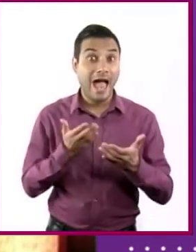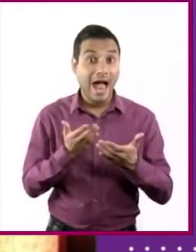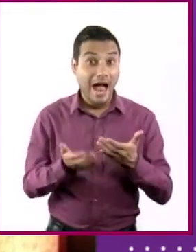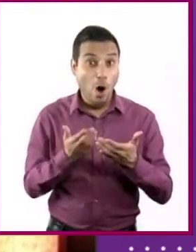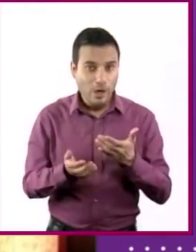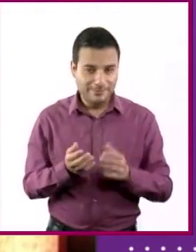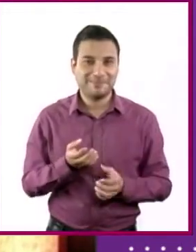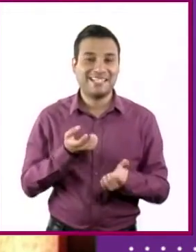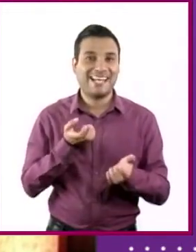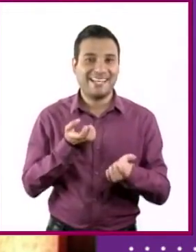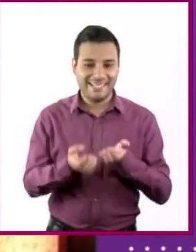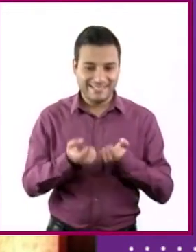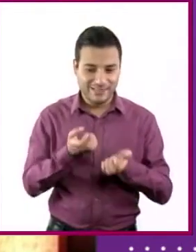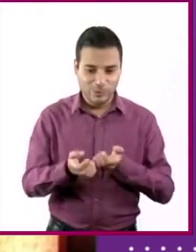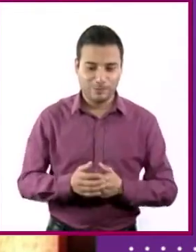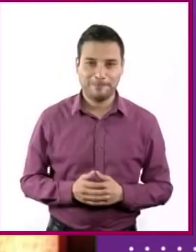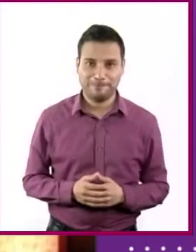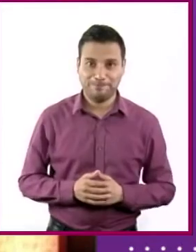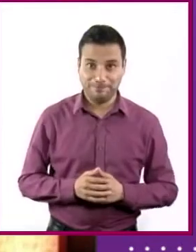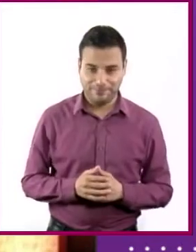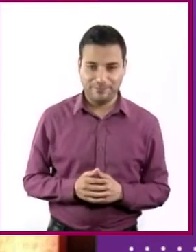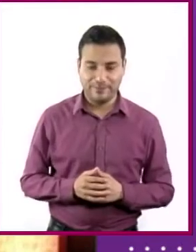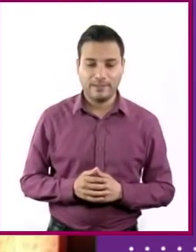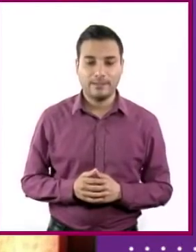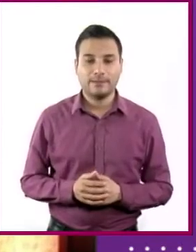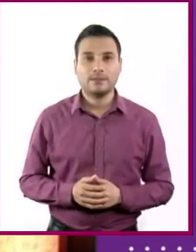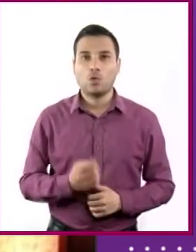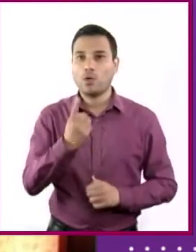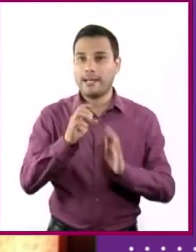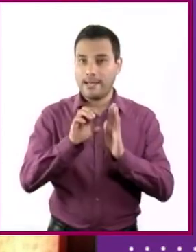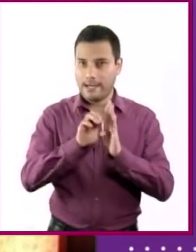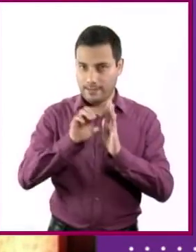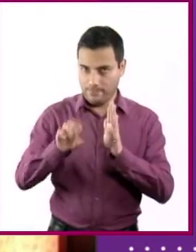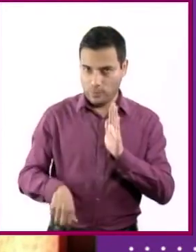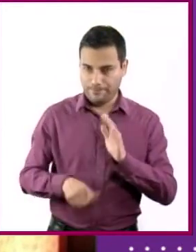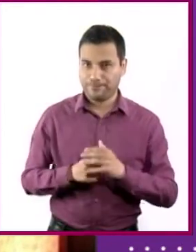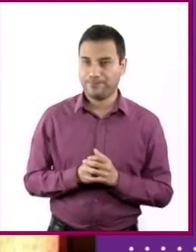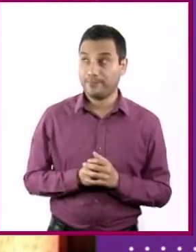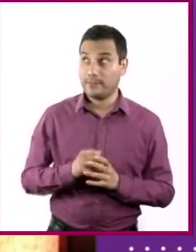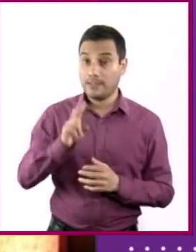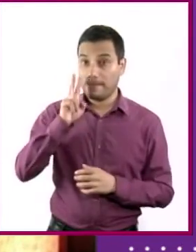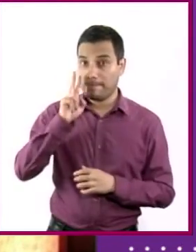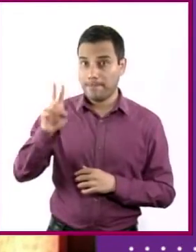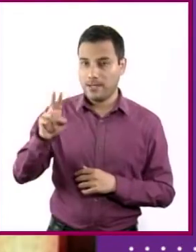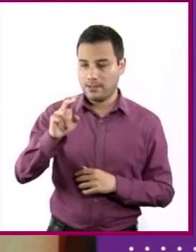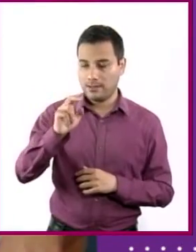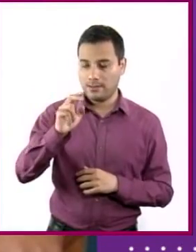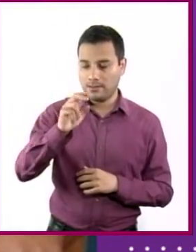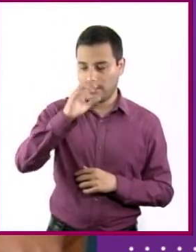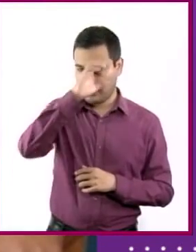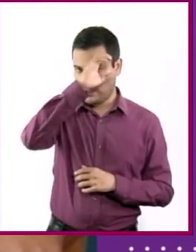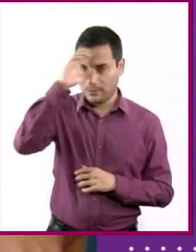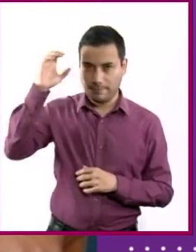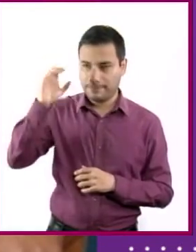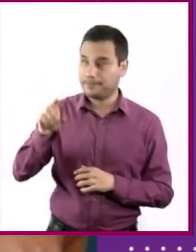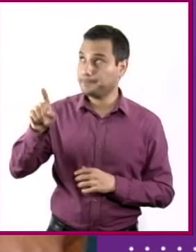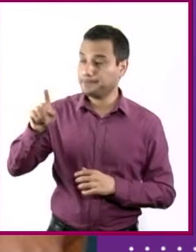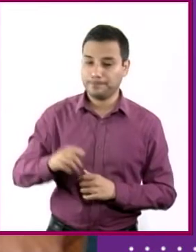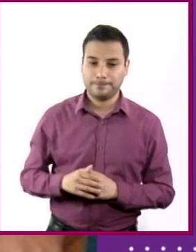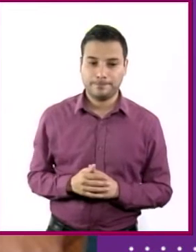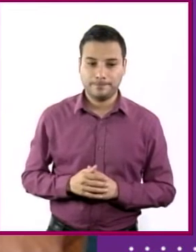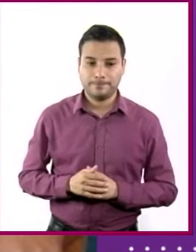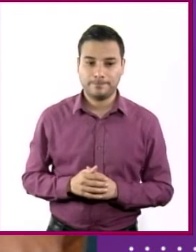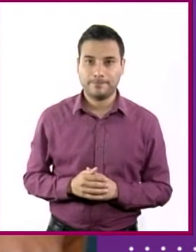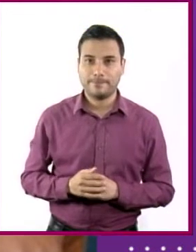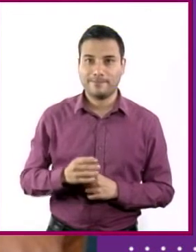unos ejercicios. Primero, un ejemplo. Observen la siguiente imagen. En la esquina aparece